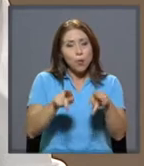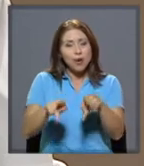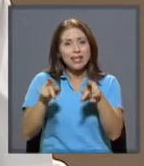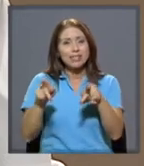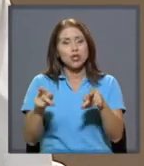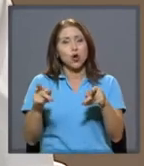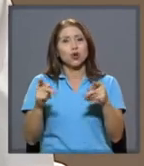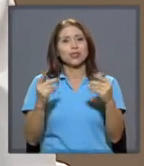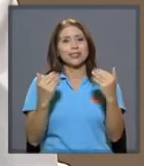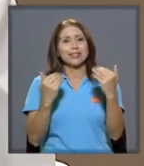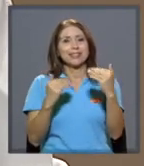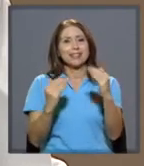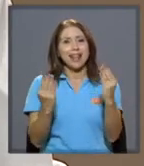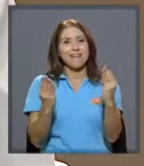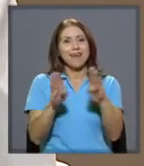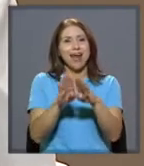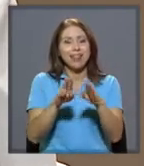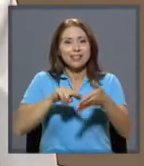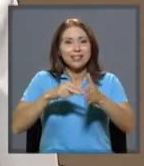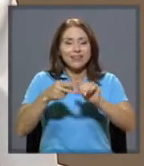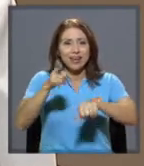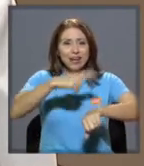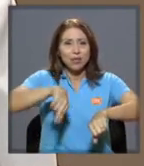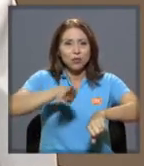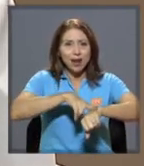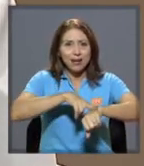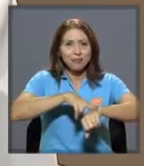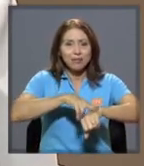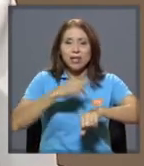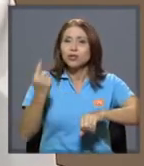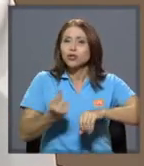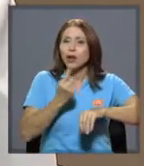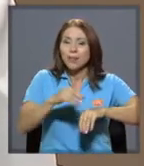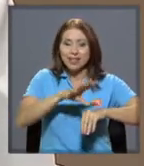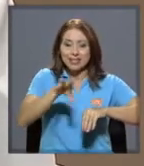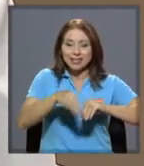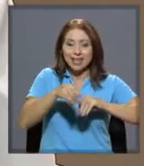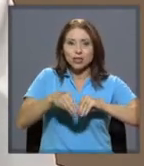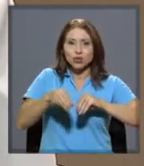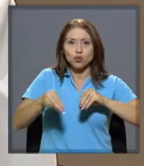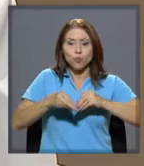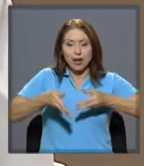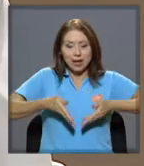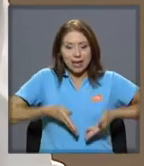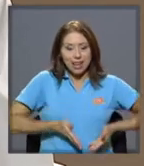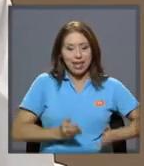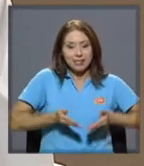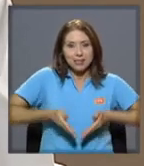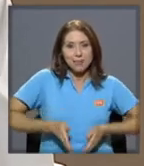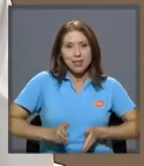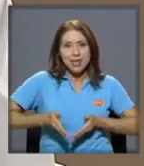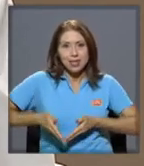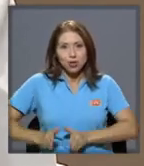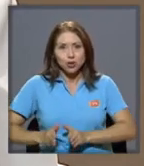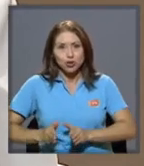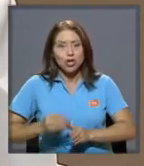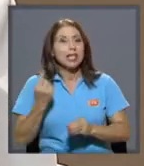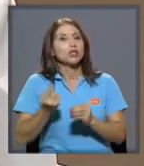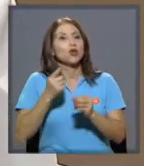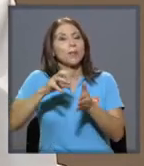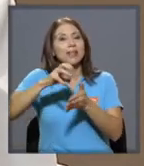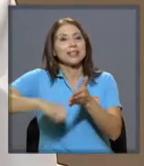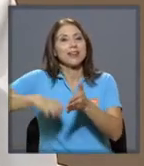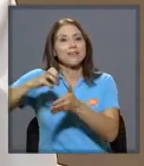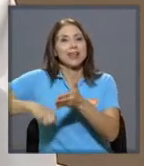es un cálculo natural. Solamente se le suman los nacimientos que ocurren durante el periodo y se restan las defunciones. O sea, no